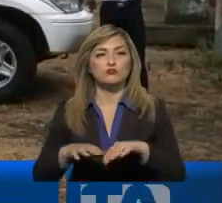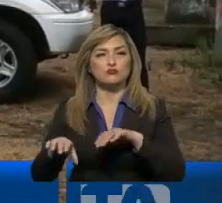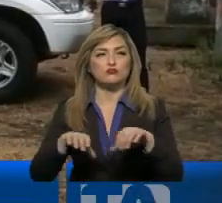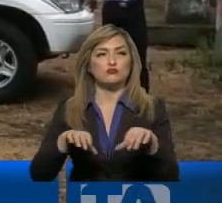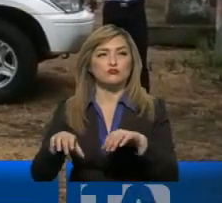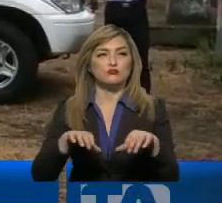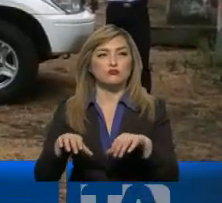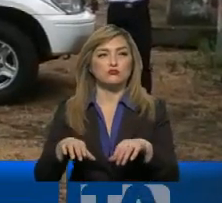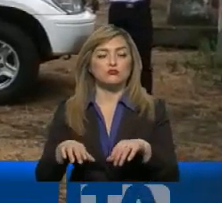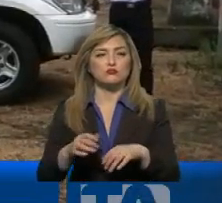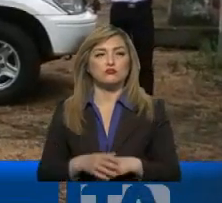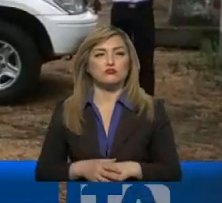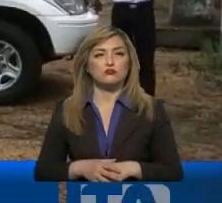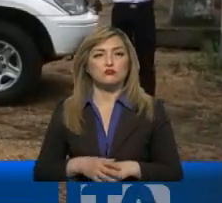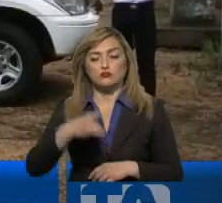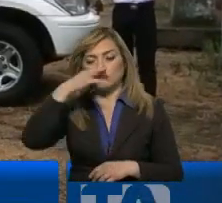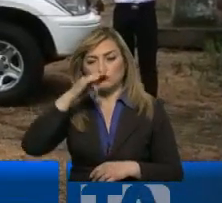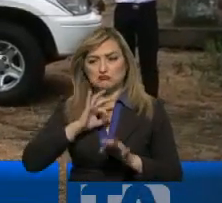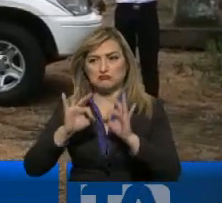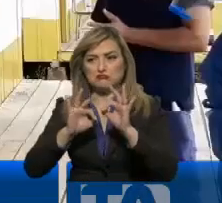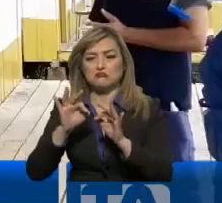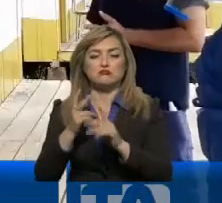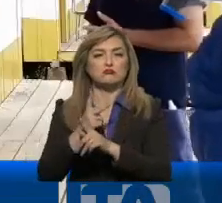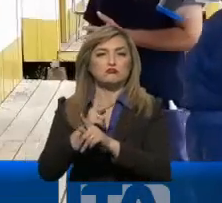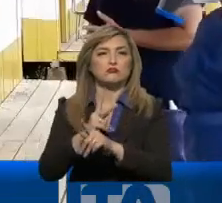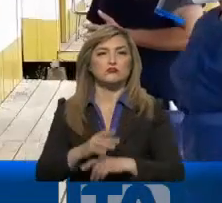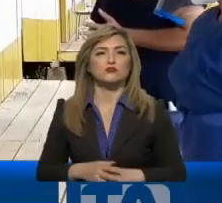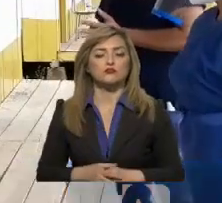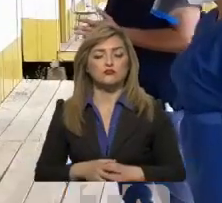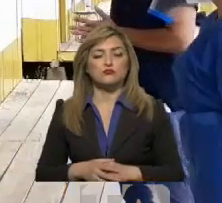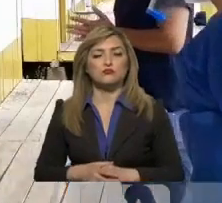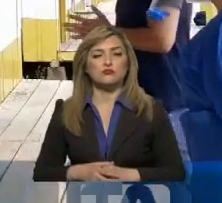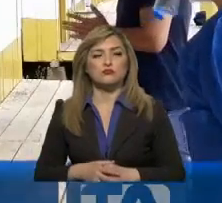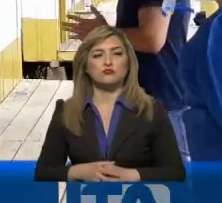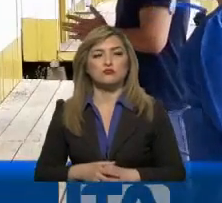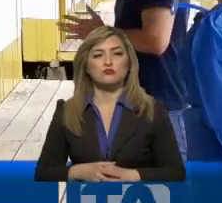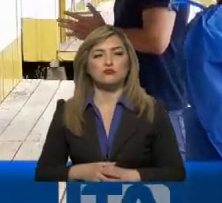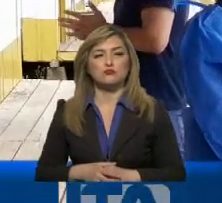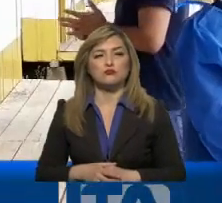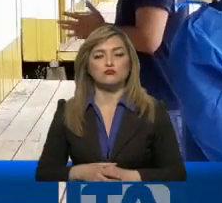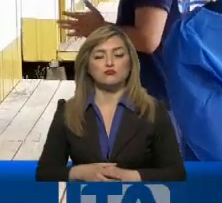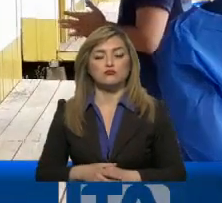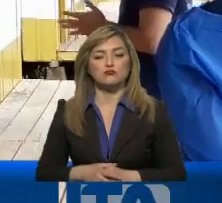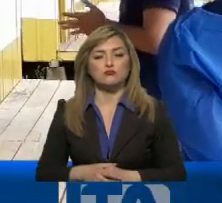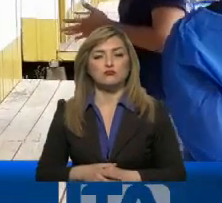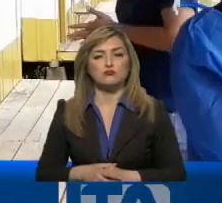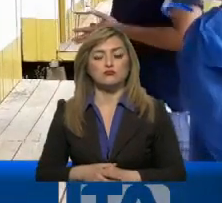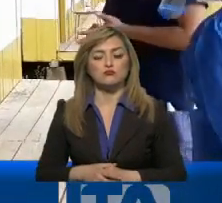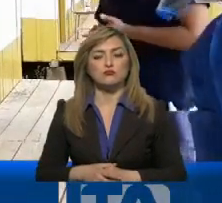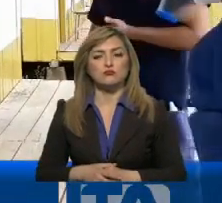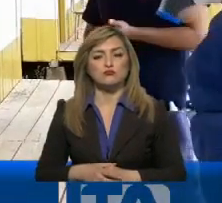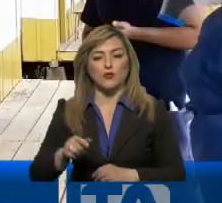coordinado acciones para tratar de evitar que los niños sean infectados. La misma pandemia aquí en esta comunidad está